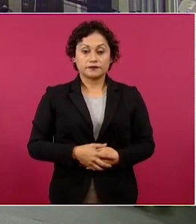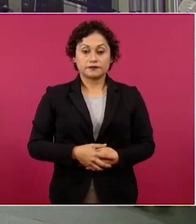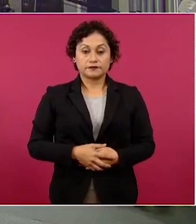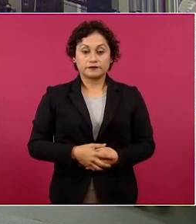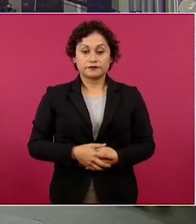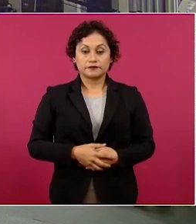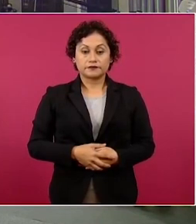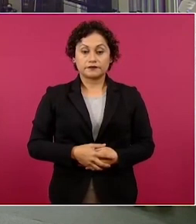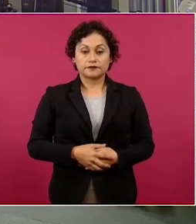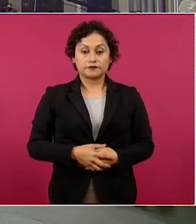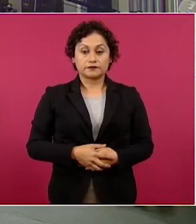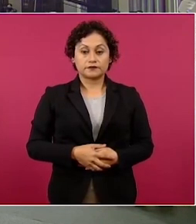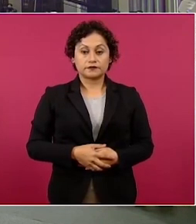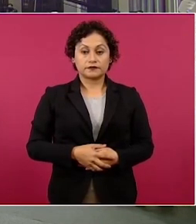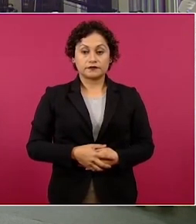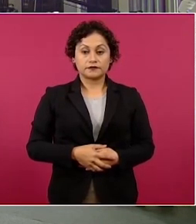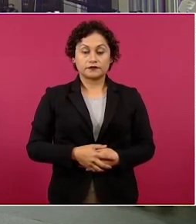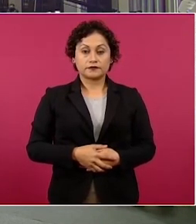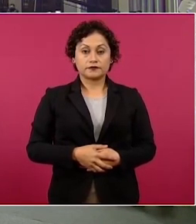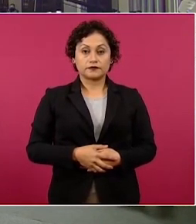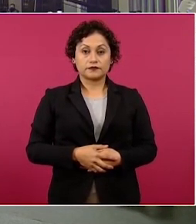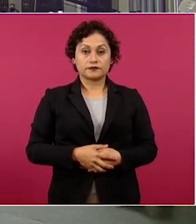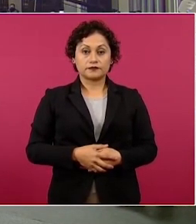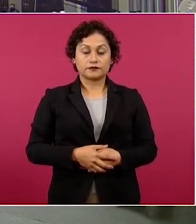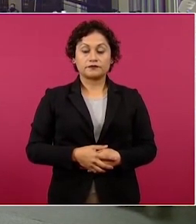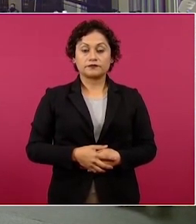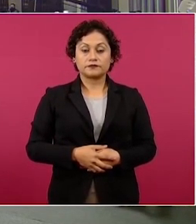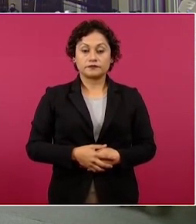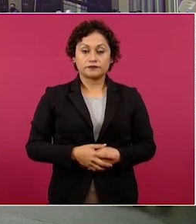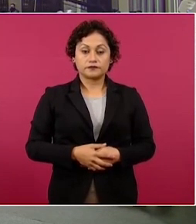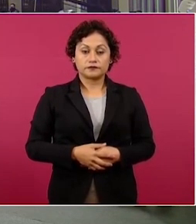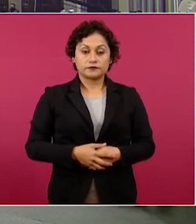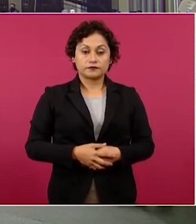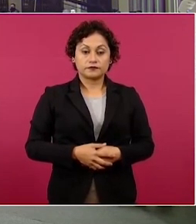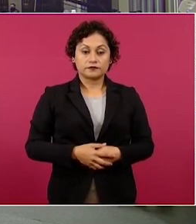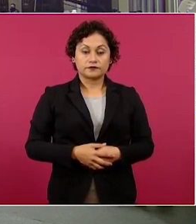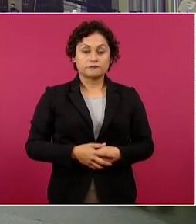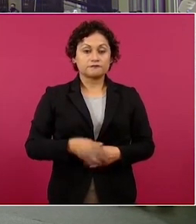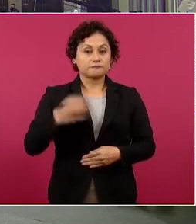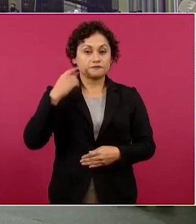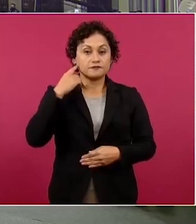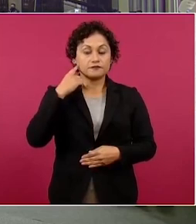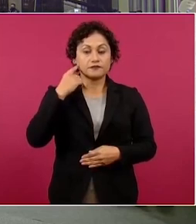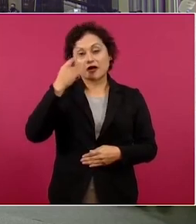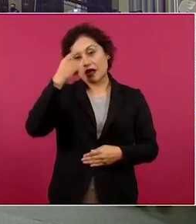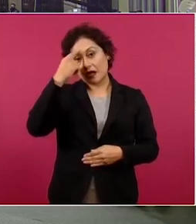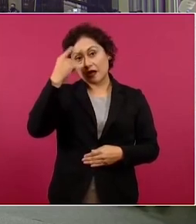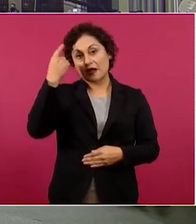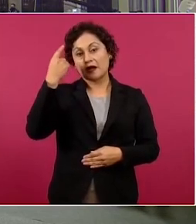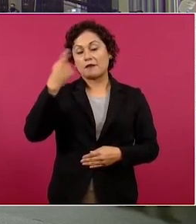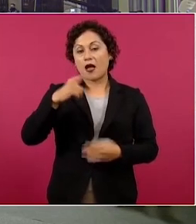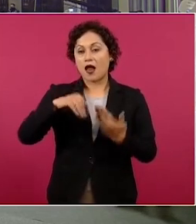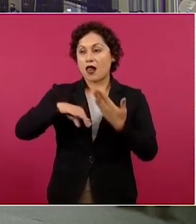nos esté queriendo arrinconar, ¿cómo se llama este artículo 19? Sí.